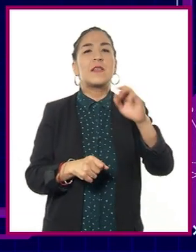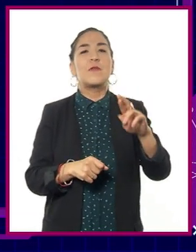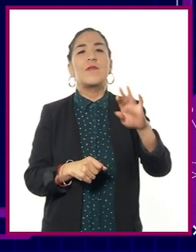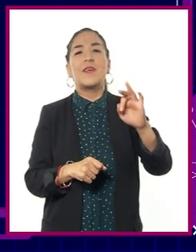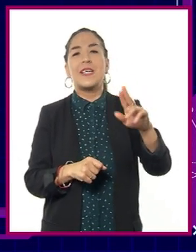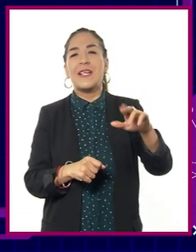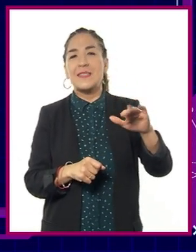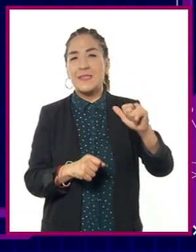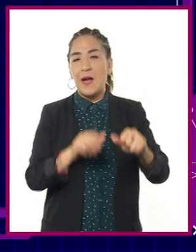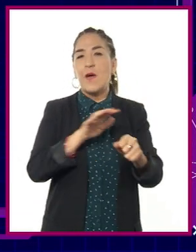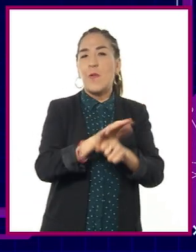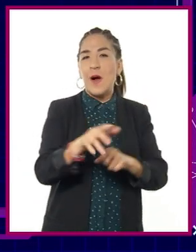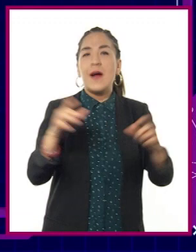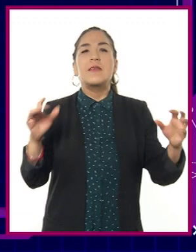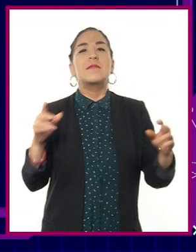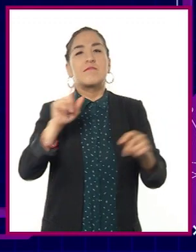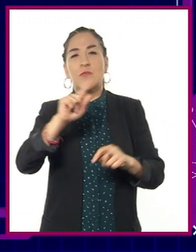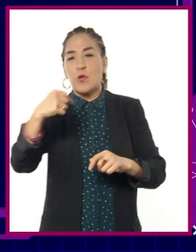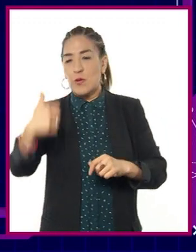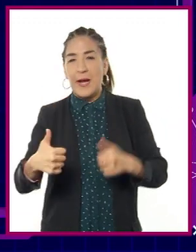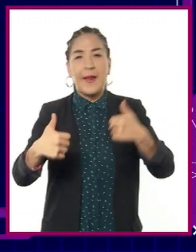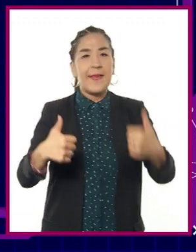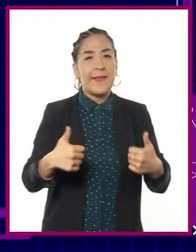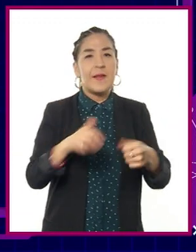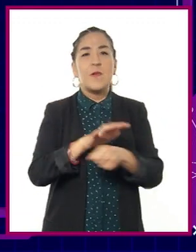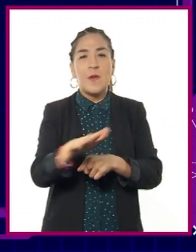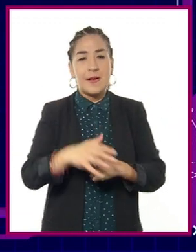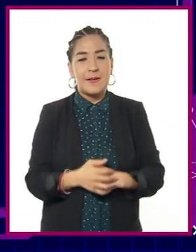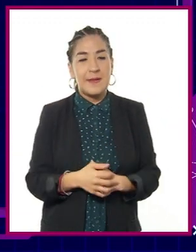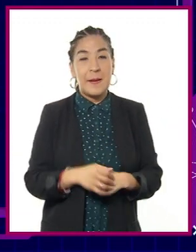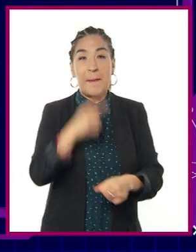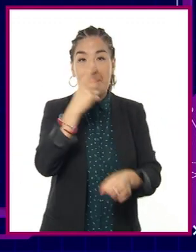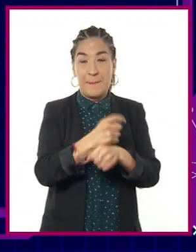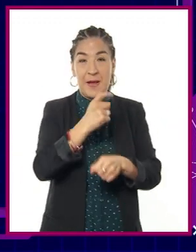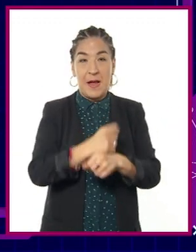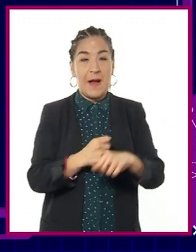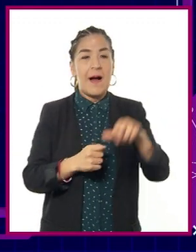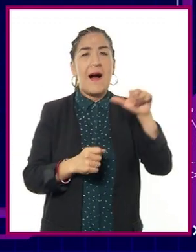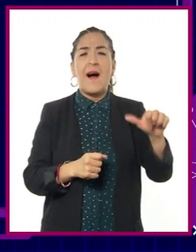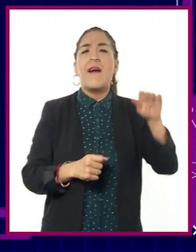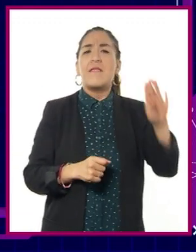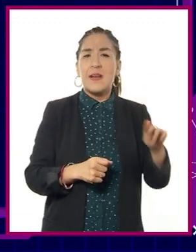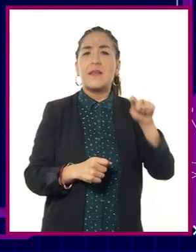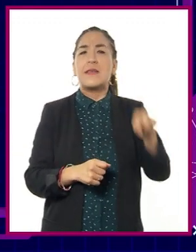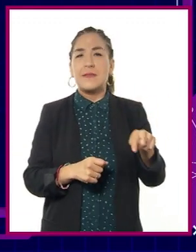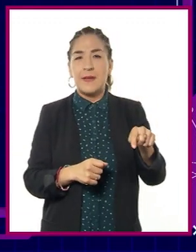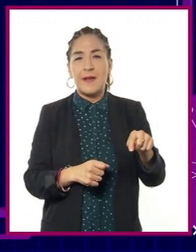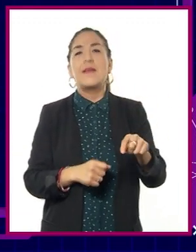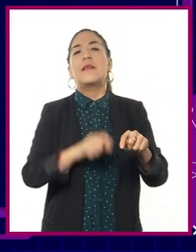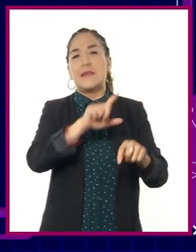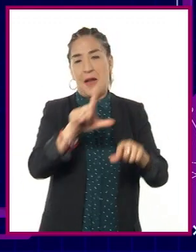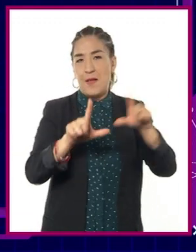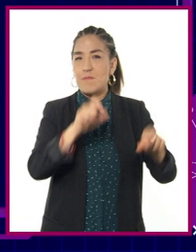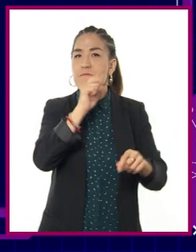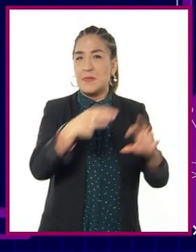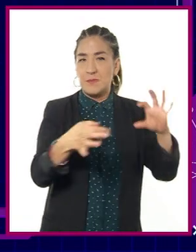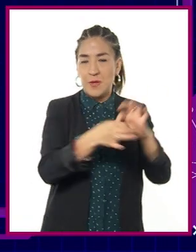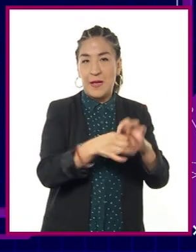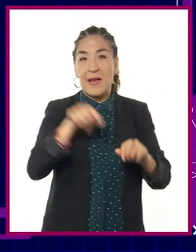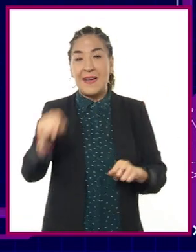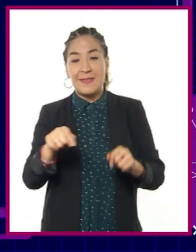circunferencia? Para el segmento AB, en el decágono es uno de los lados y en